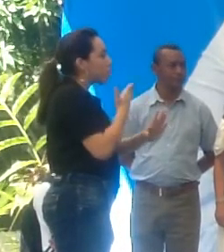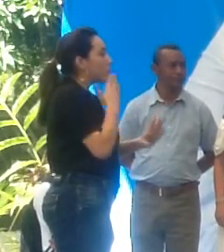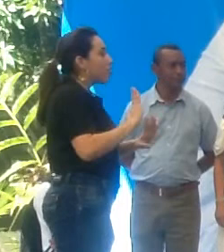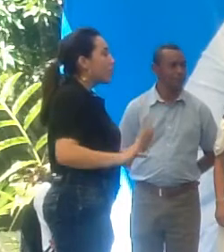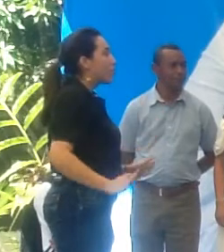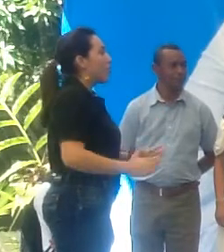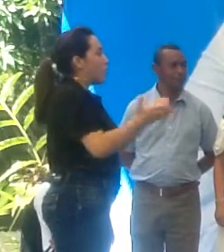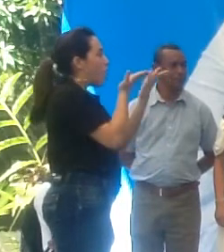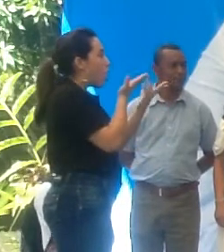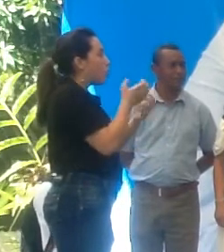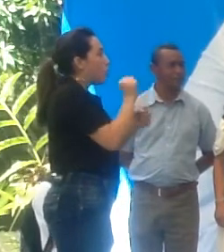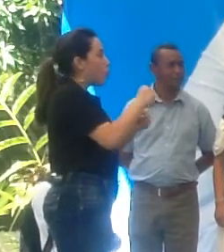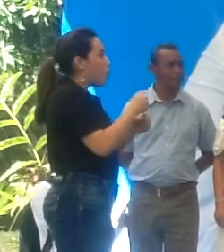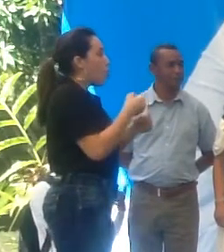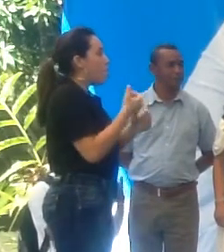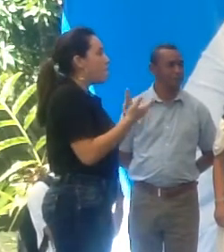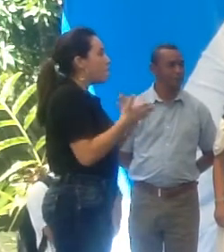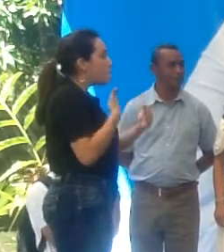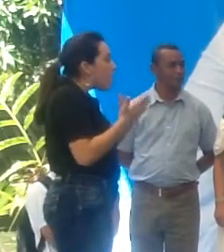nuestra accesibilidad,